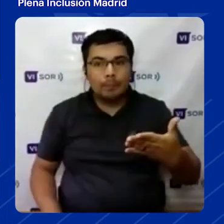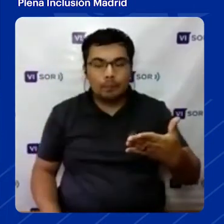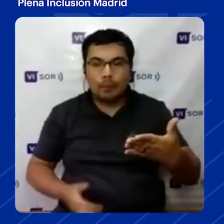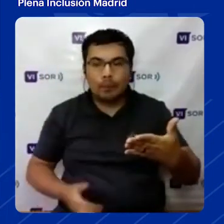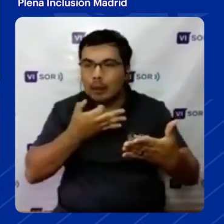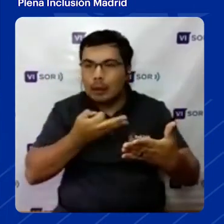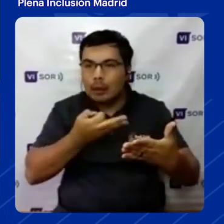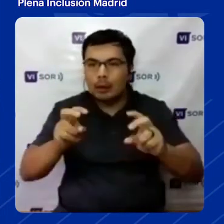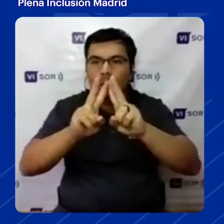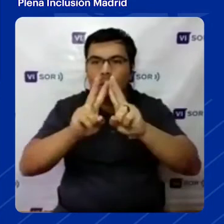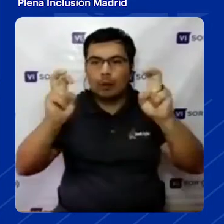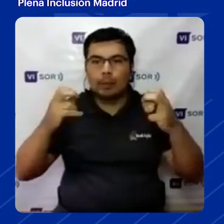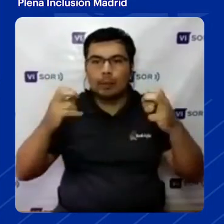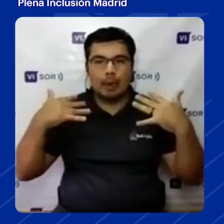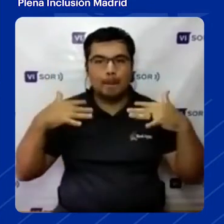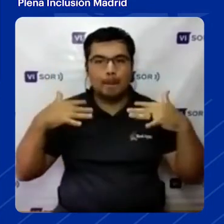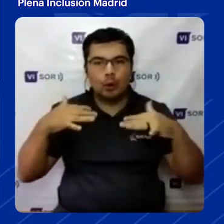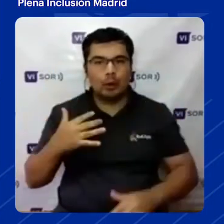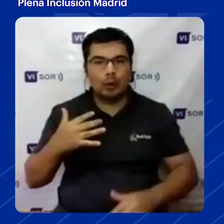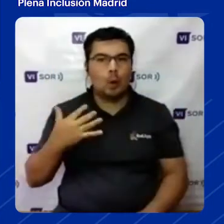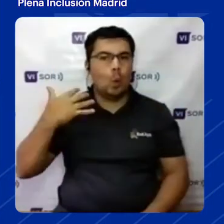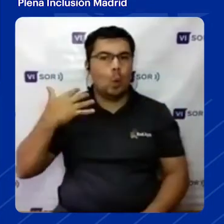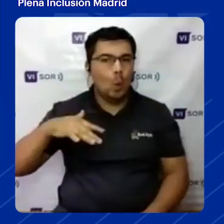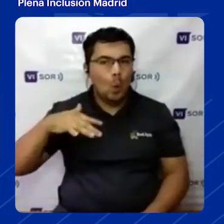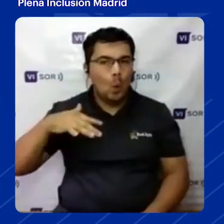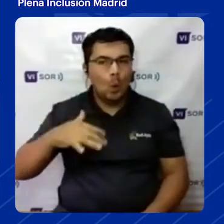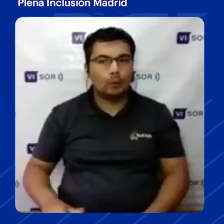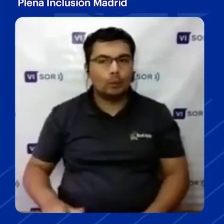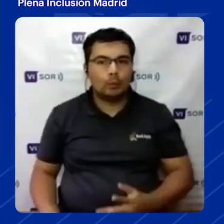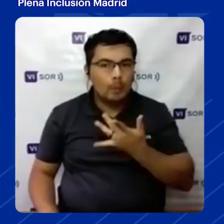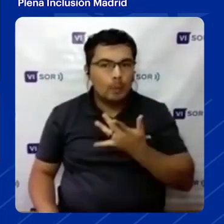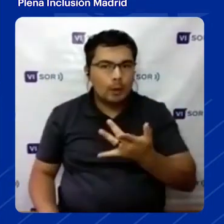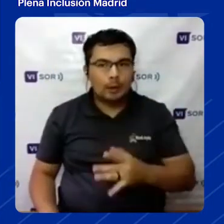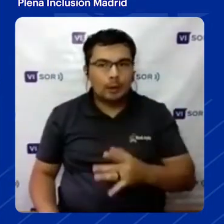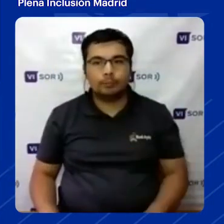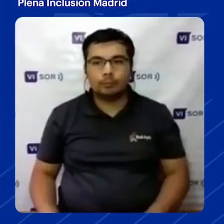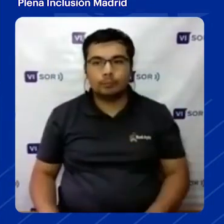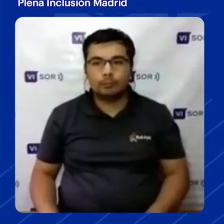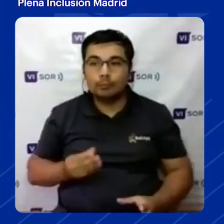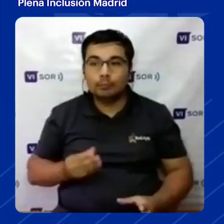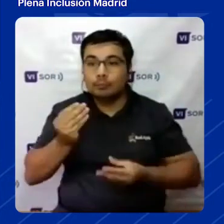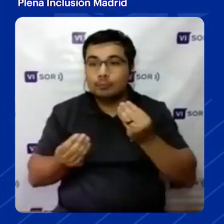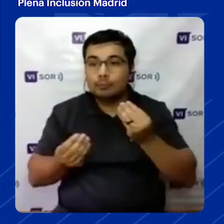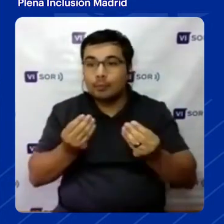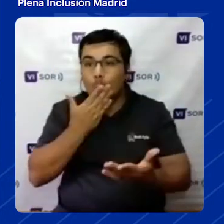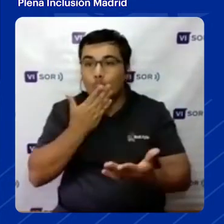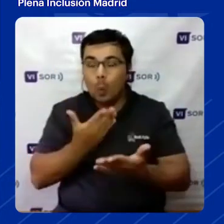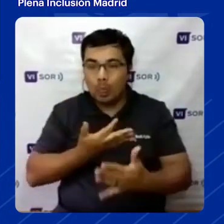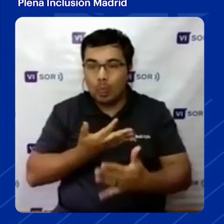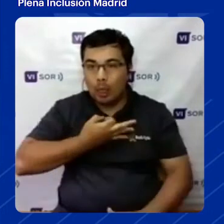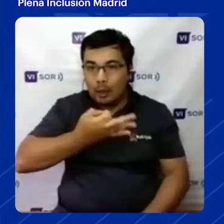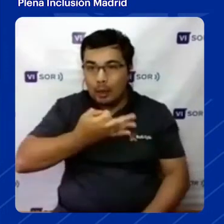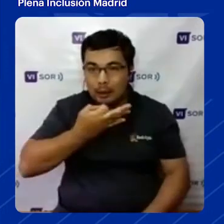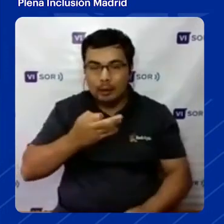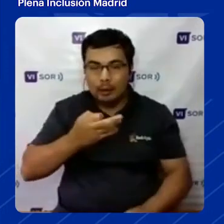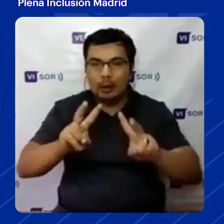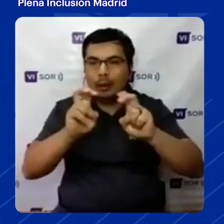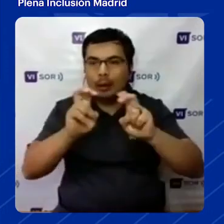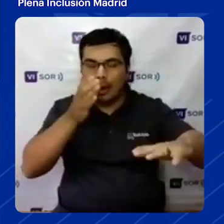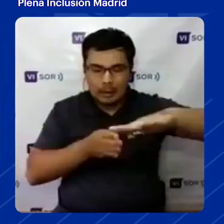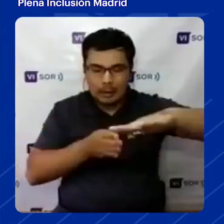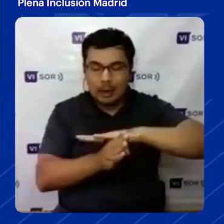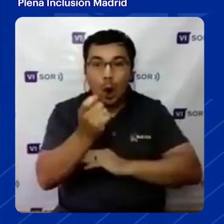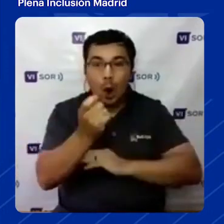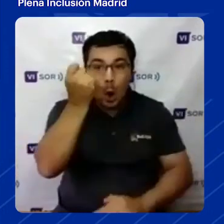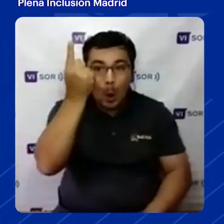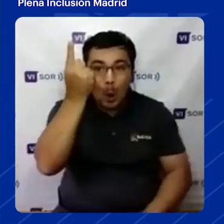muy importante. ¿Por qué? Pues porque resulta que cuando hablamos de accesibilidad a la comprensión, estamos